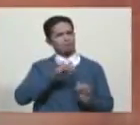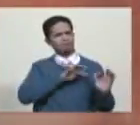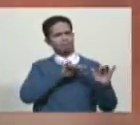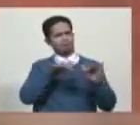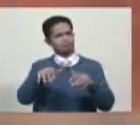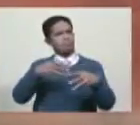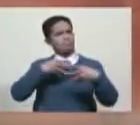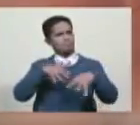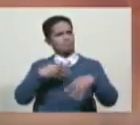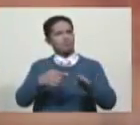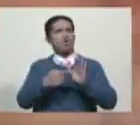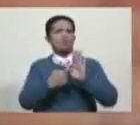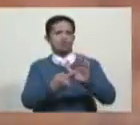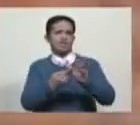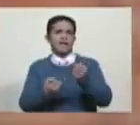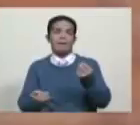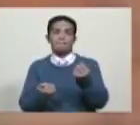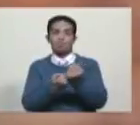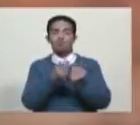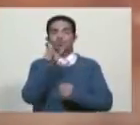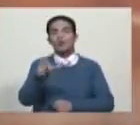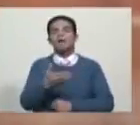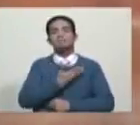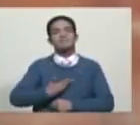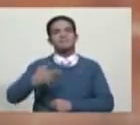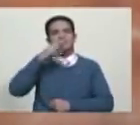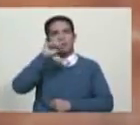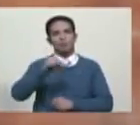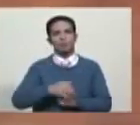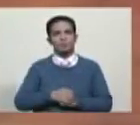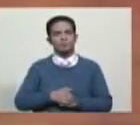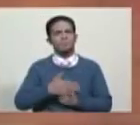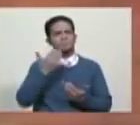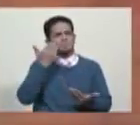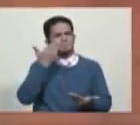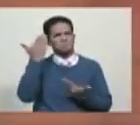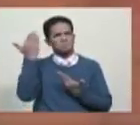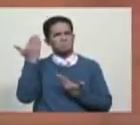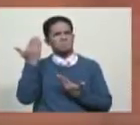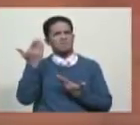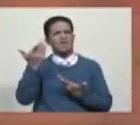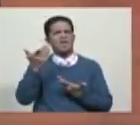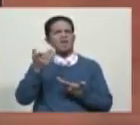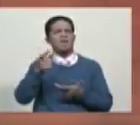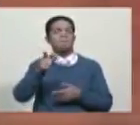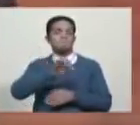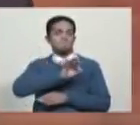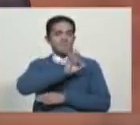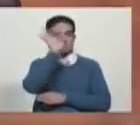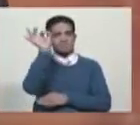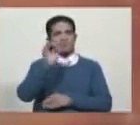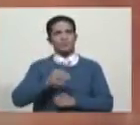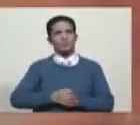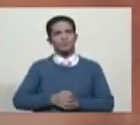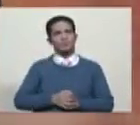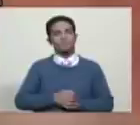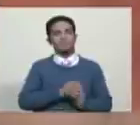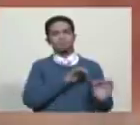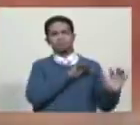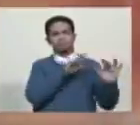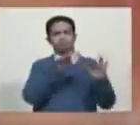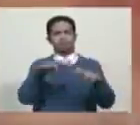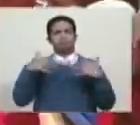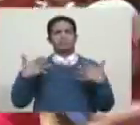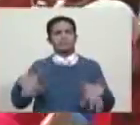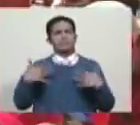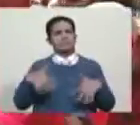en contra del golpe de Estado que se impone en nuestra República. Vamos a ver lo que ocurre exactamente en territorio crepuscular, en Lara, desbordadas las calles de